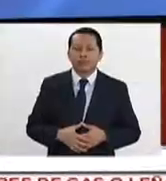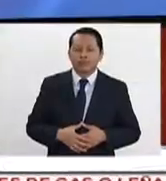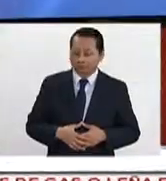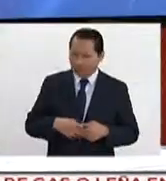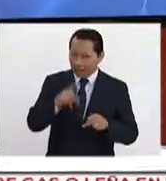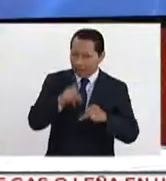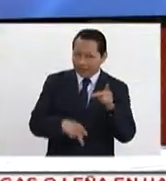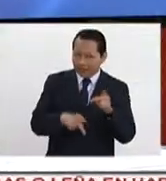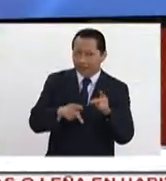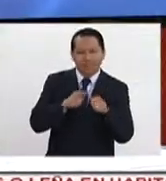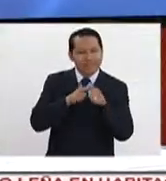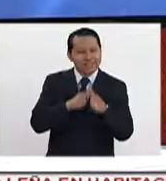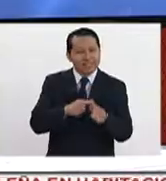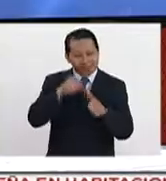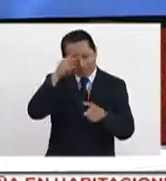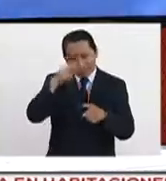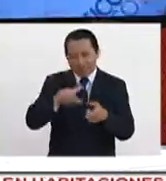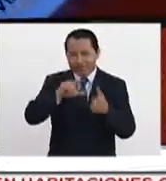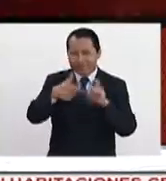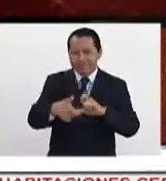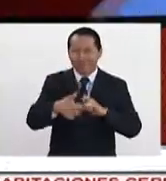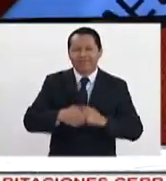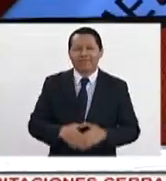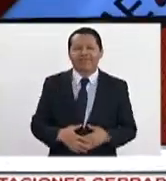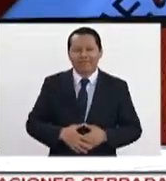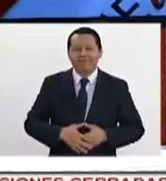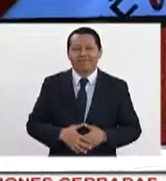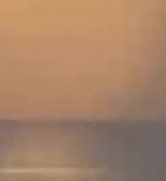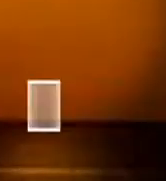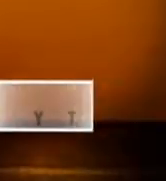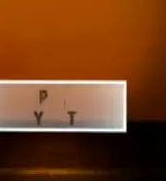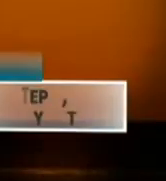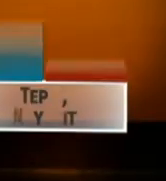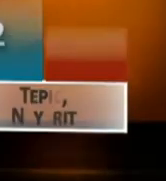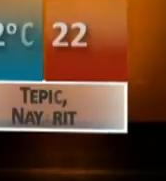Vamos a hacer una pausa. Le recuerdo que está usted viendo México al Día.